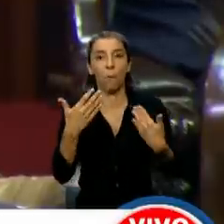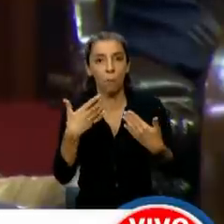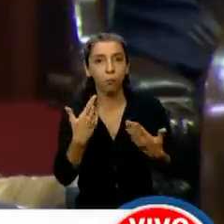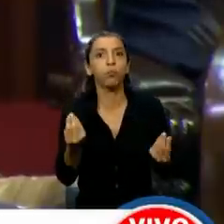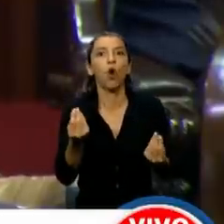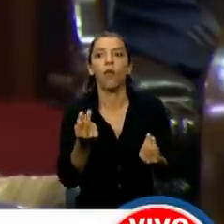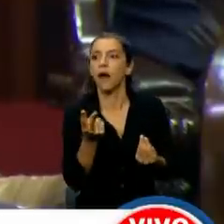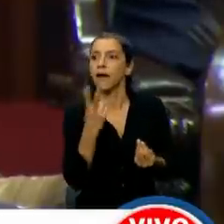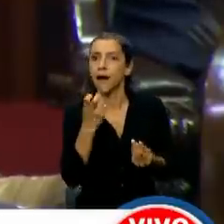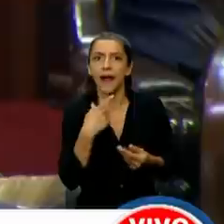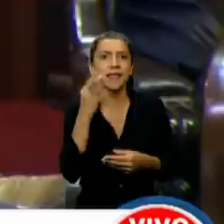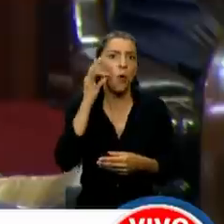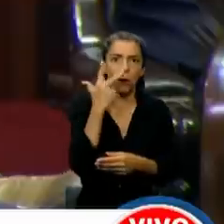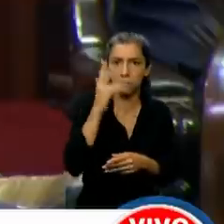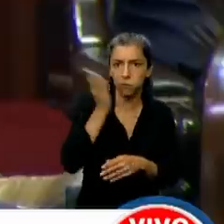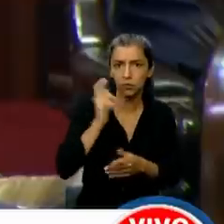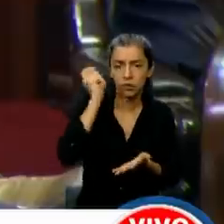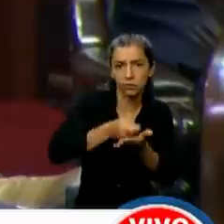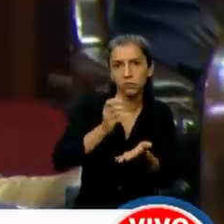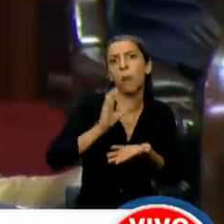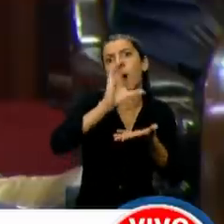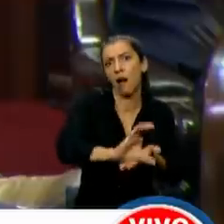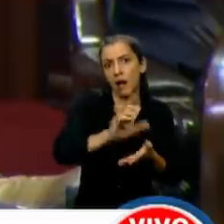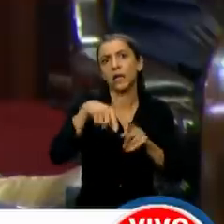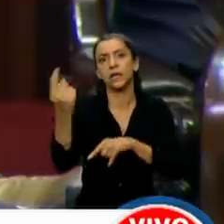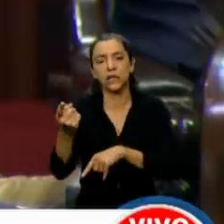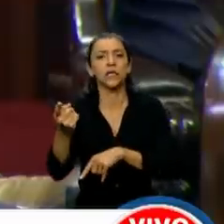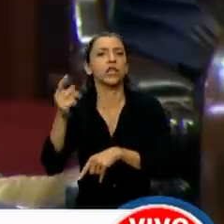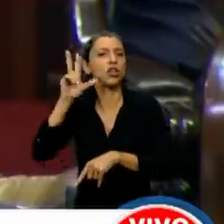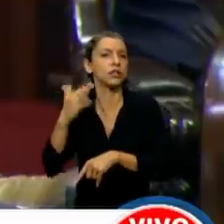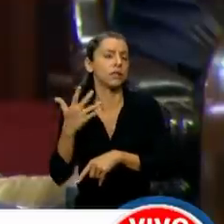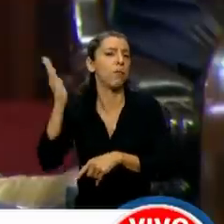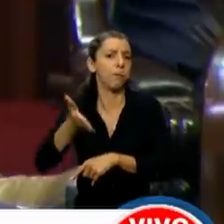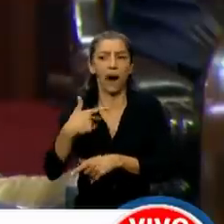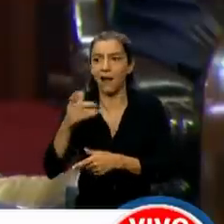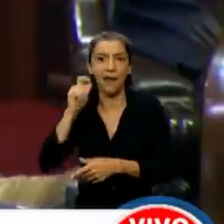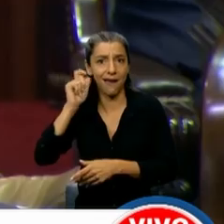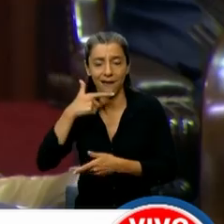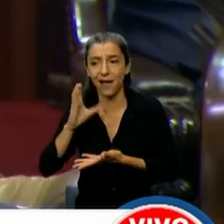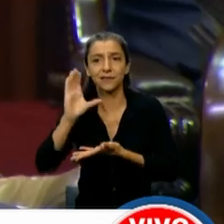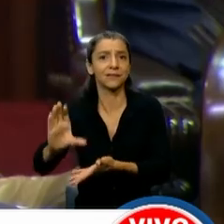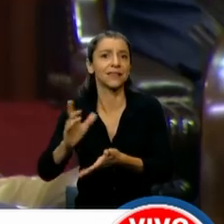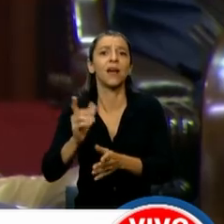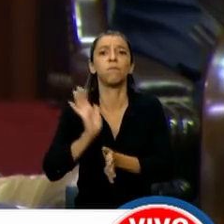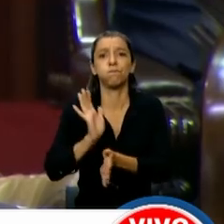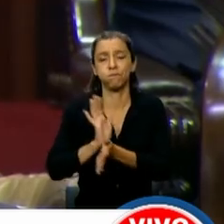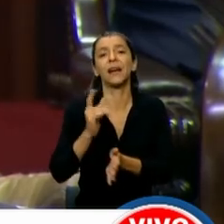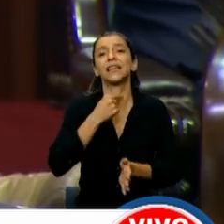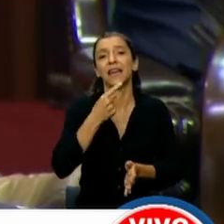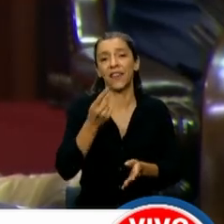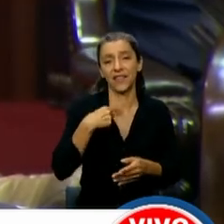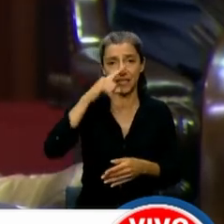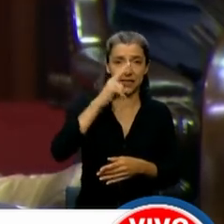costo de la energía y el 83 por ciento del costo del gas necesariamente iban a aumentar un 72% la luz y un